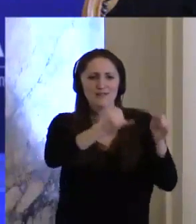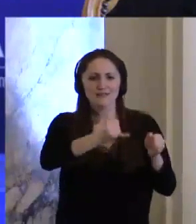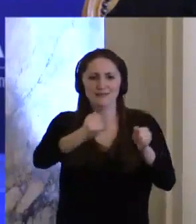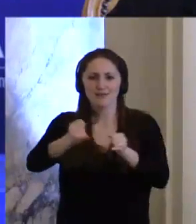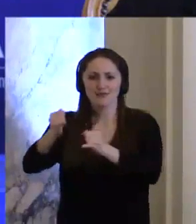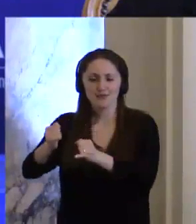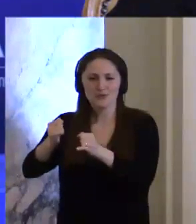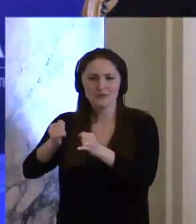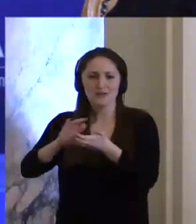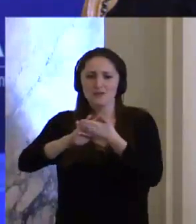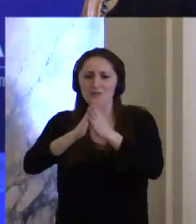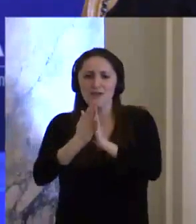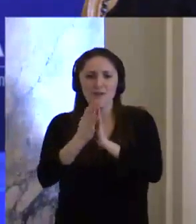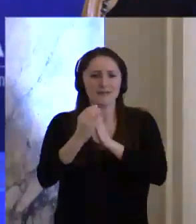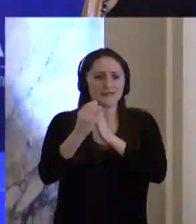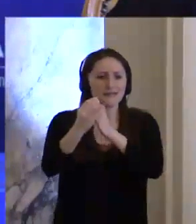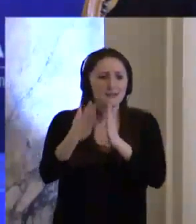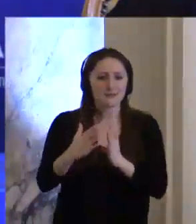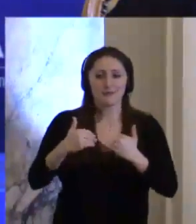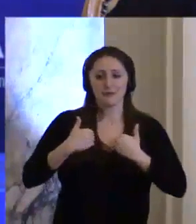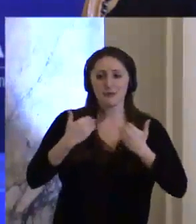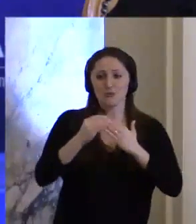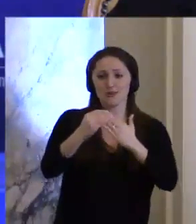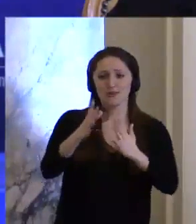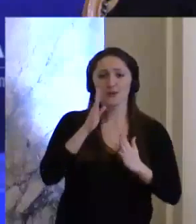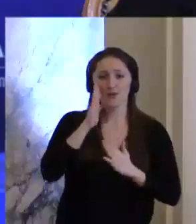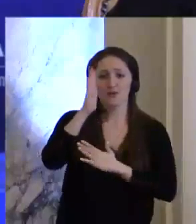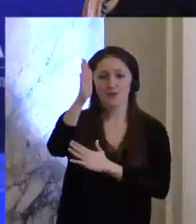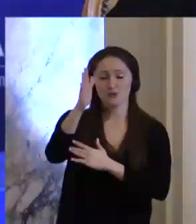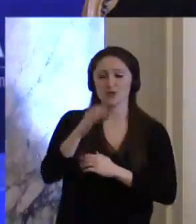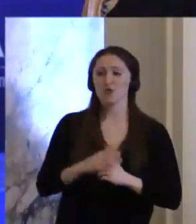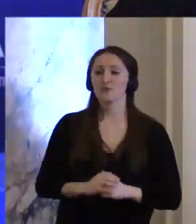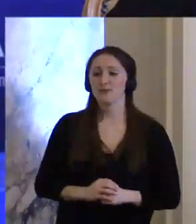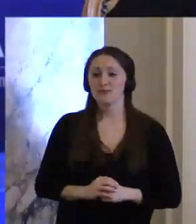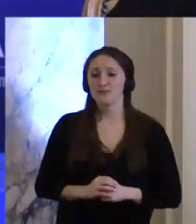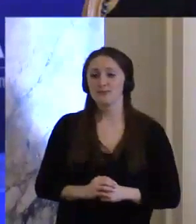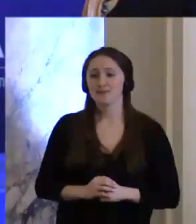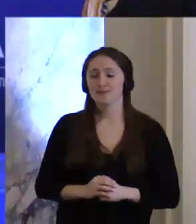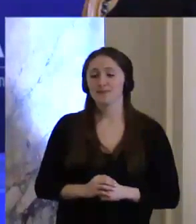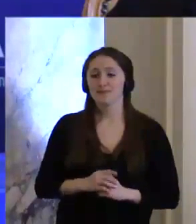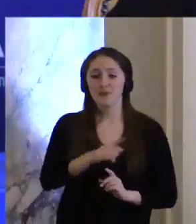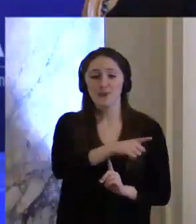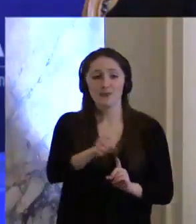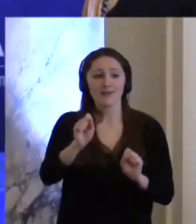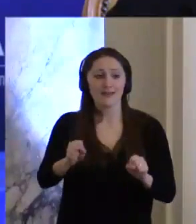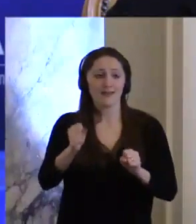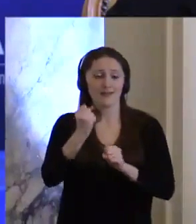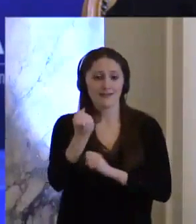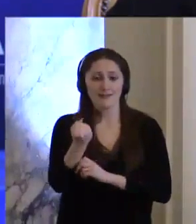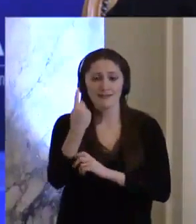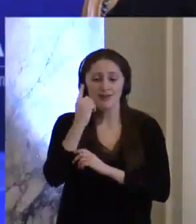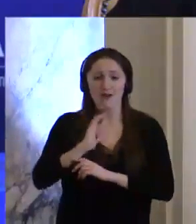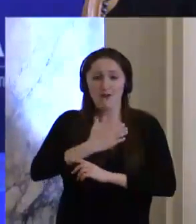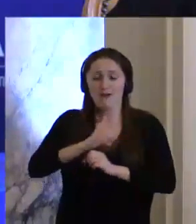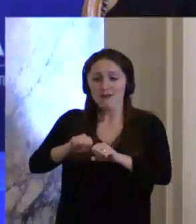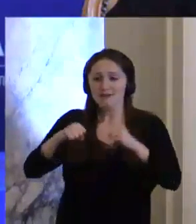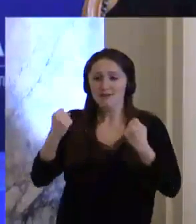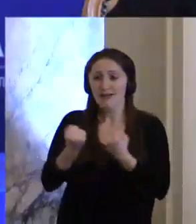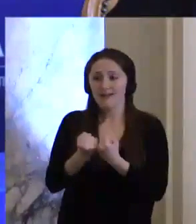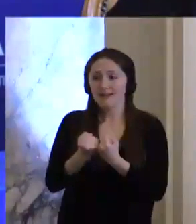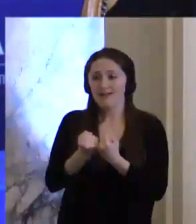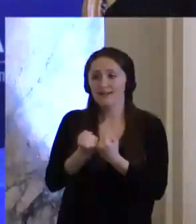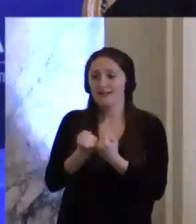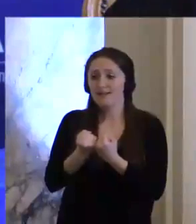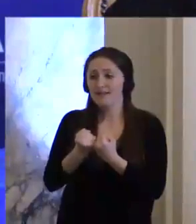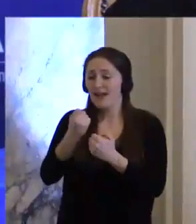sepan que mientras que en nuestra sociedad todos hablan de competir y ganar, no se puede